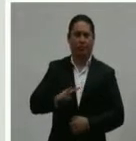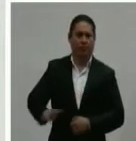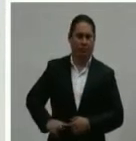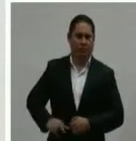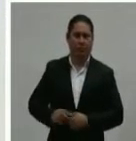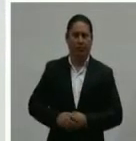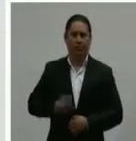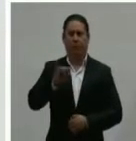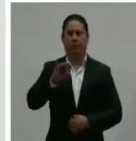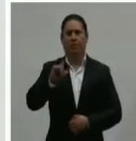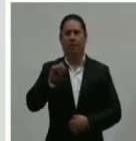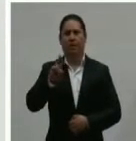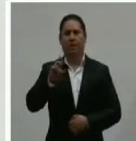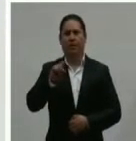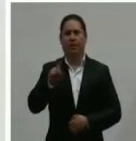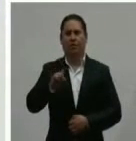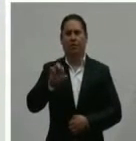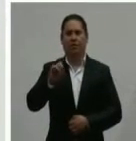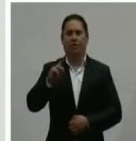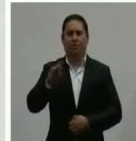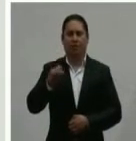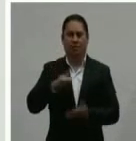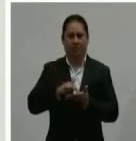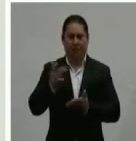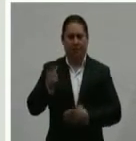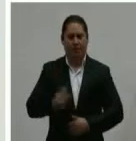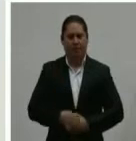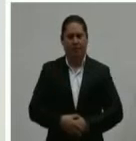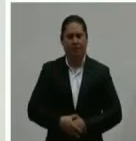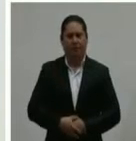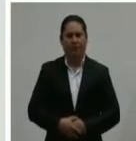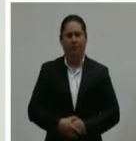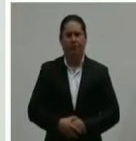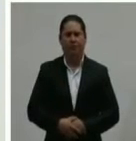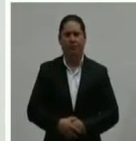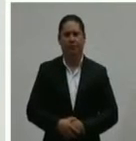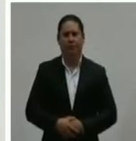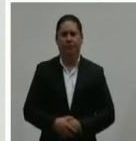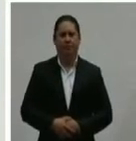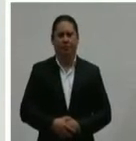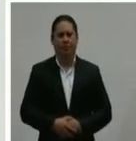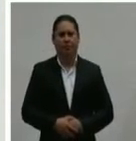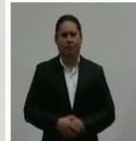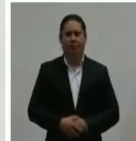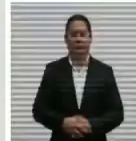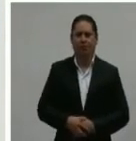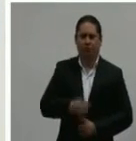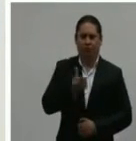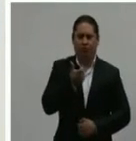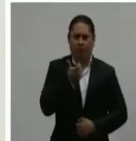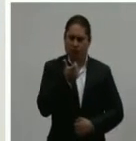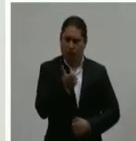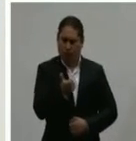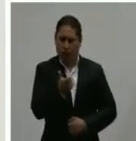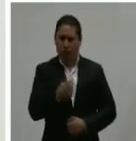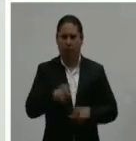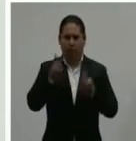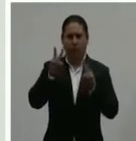vicepresidente Ricardo Cepeda Gutiérrez. Muchas gracias. Gracias a usted. Con motivo de la cuenta pública